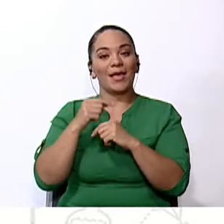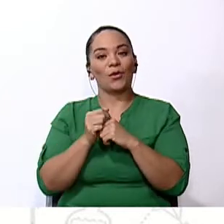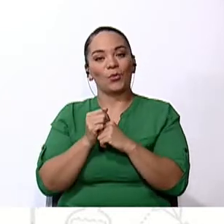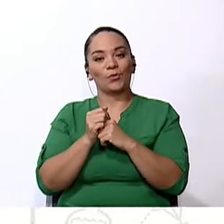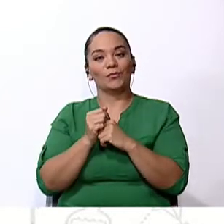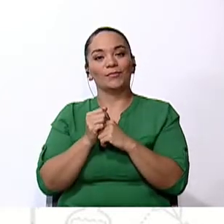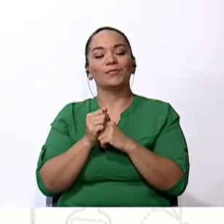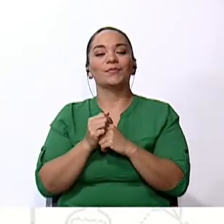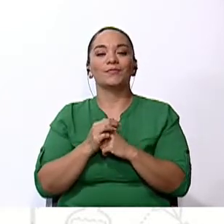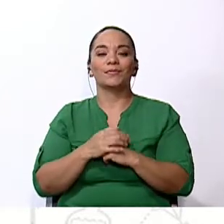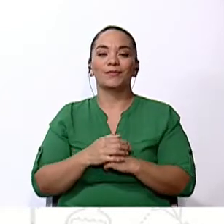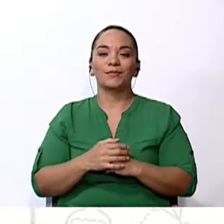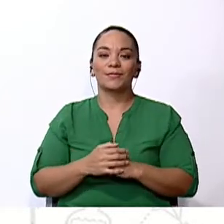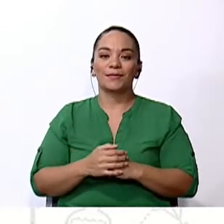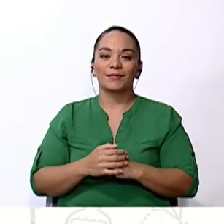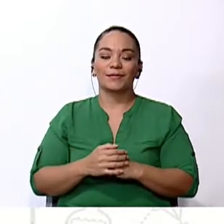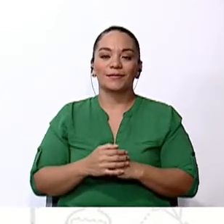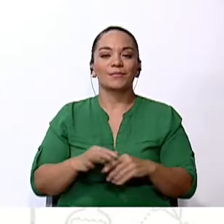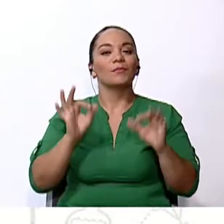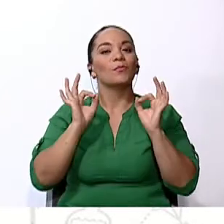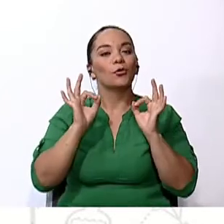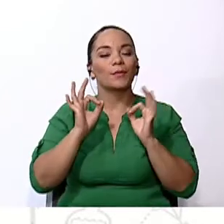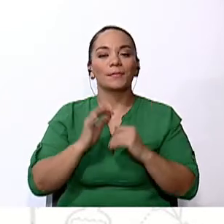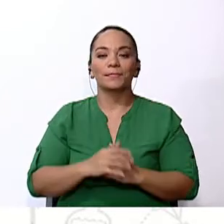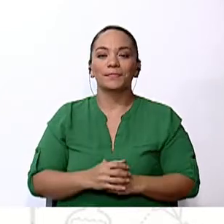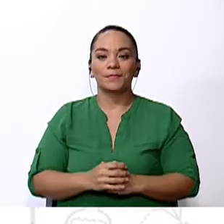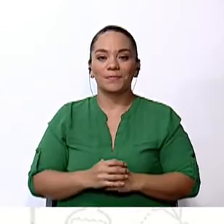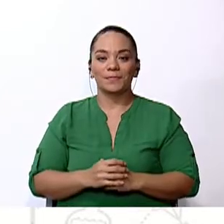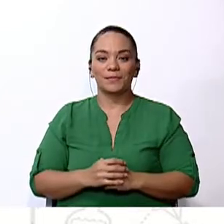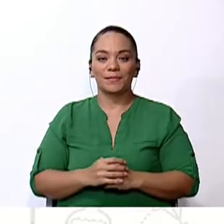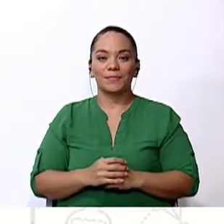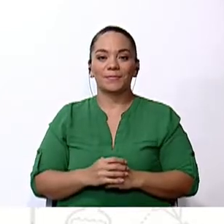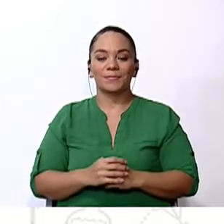pasa del renglón. Muy bien.